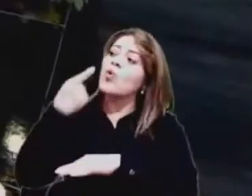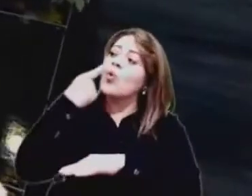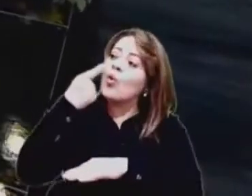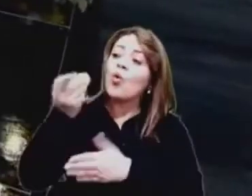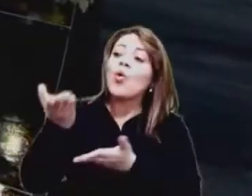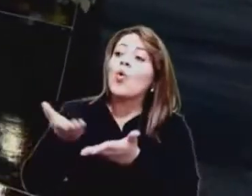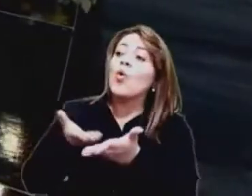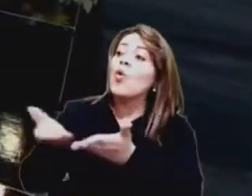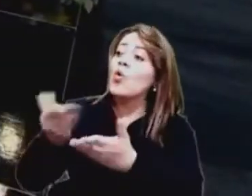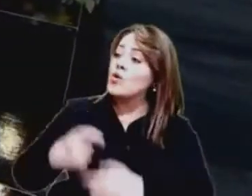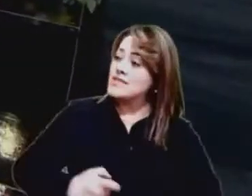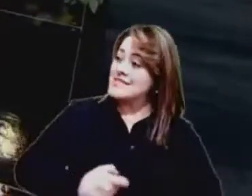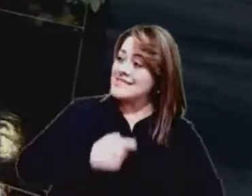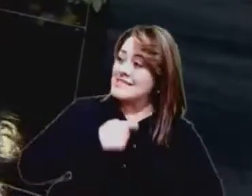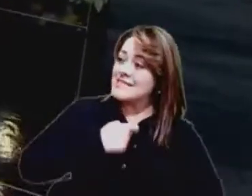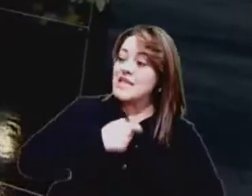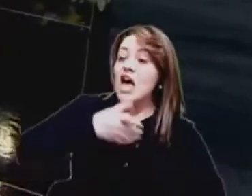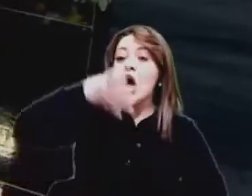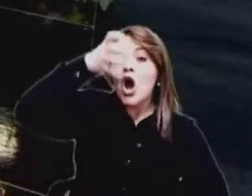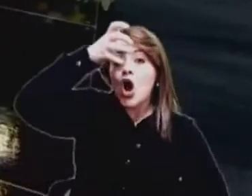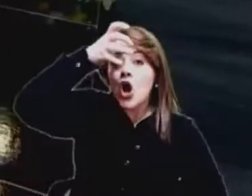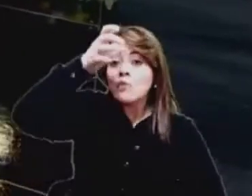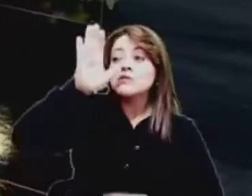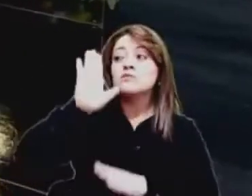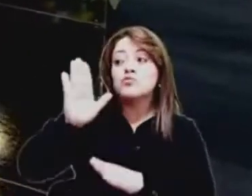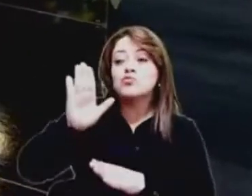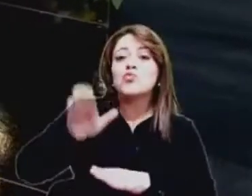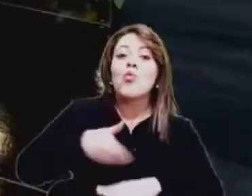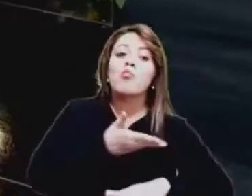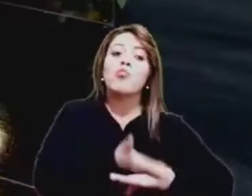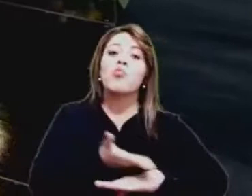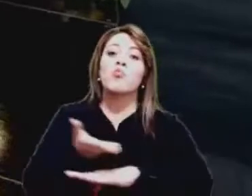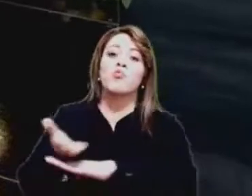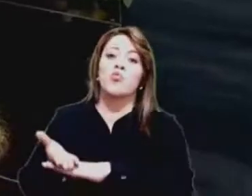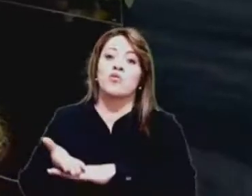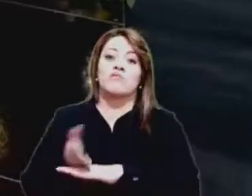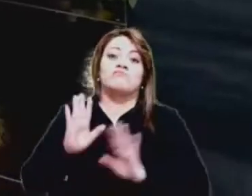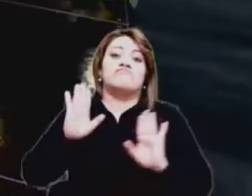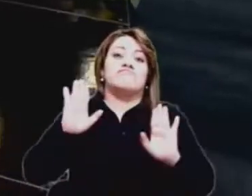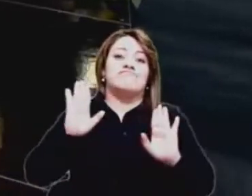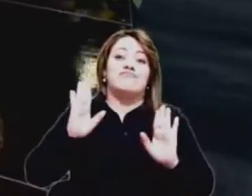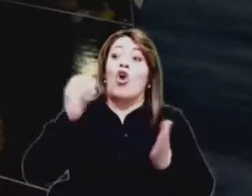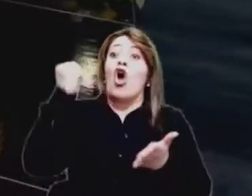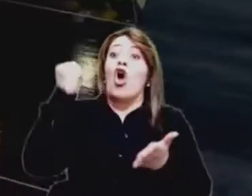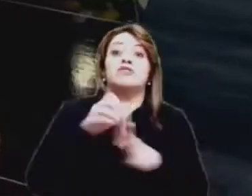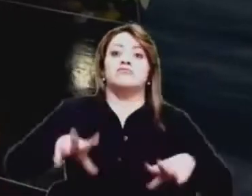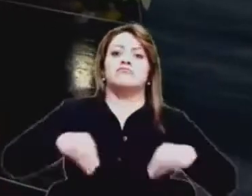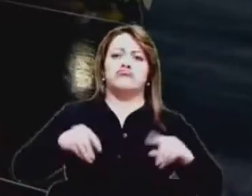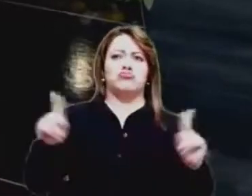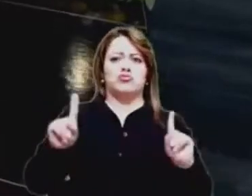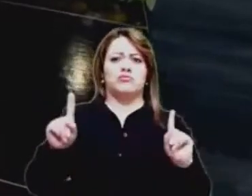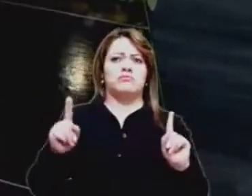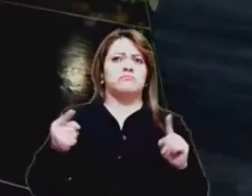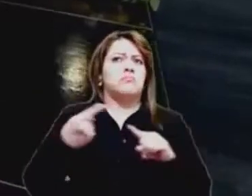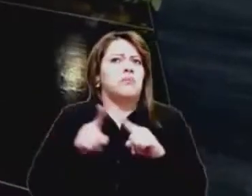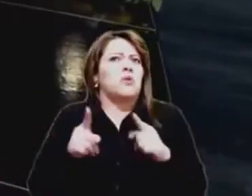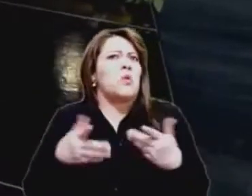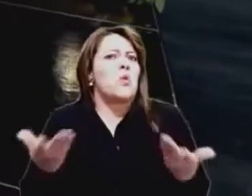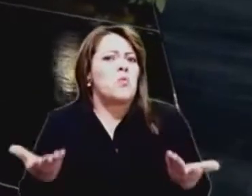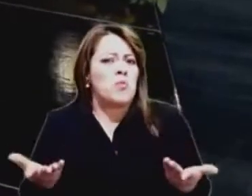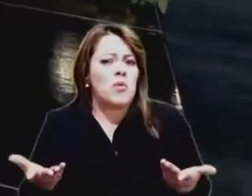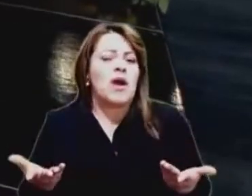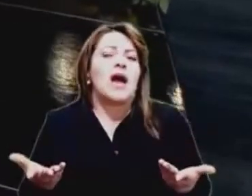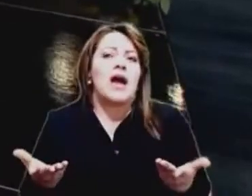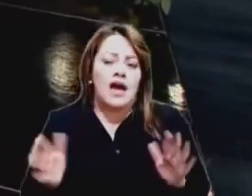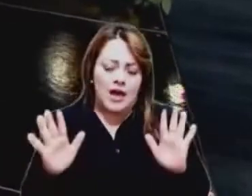fuerza y la eficacia de la función podría pero bueno si no es obligatorio qué utilidad tiene y yo creo que contrario sensu si